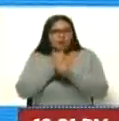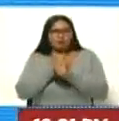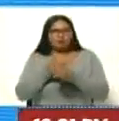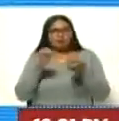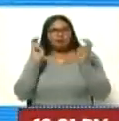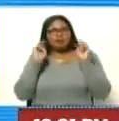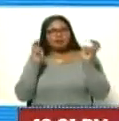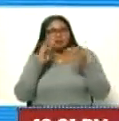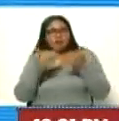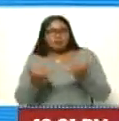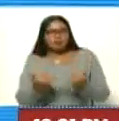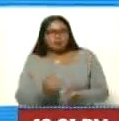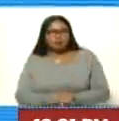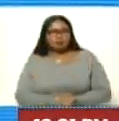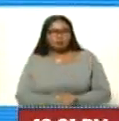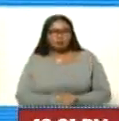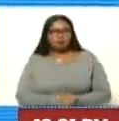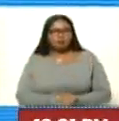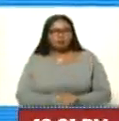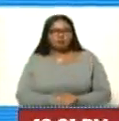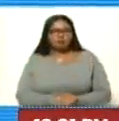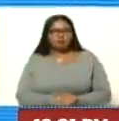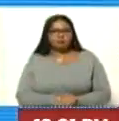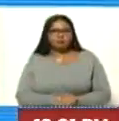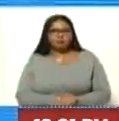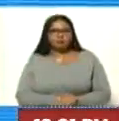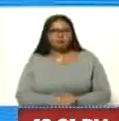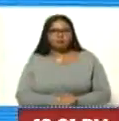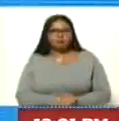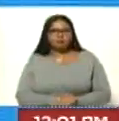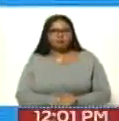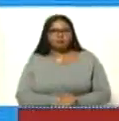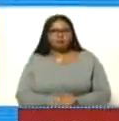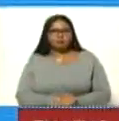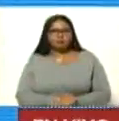tema ese de las redes,